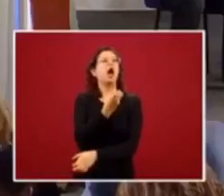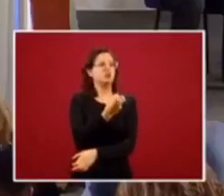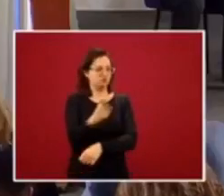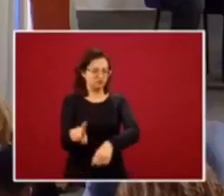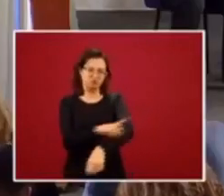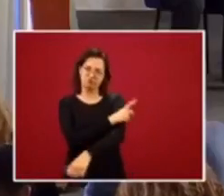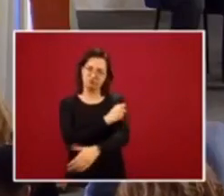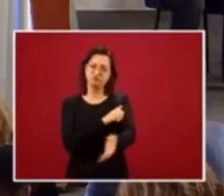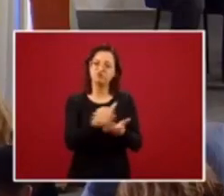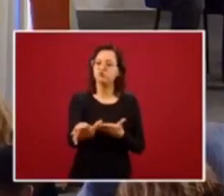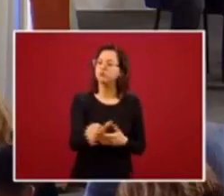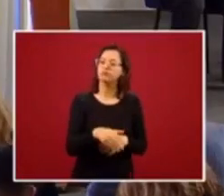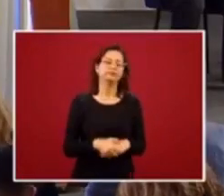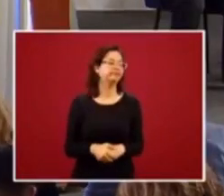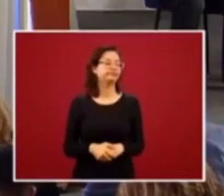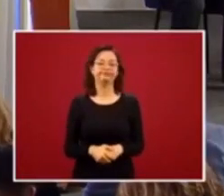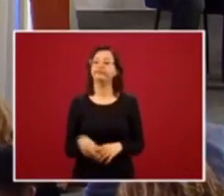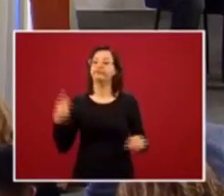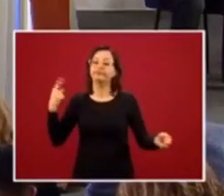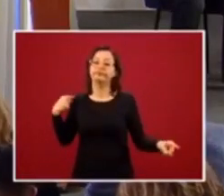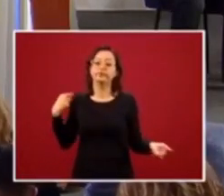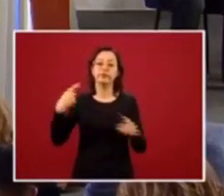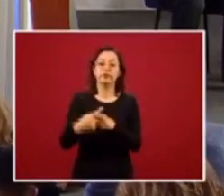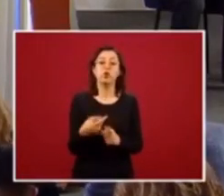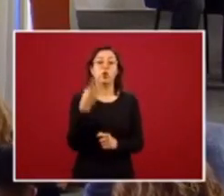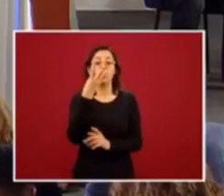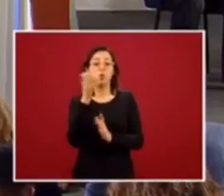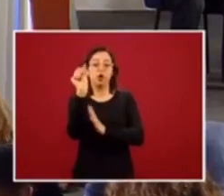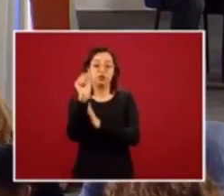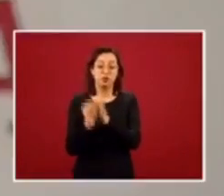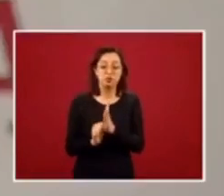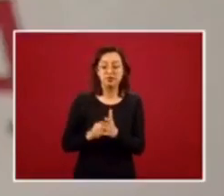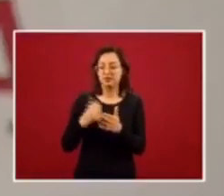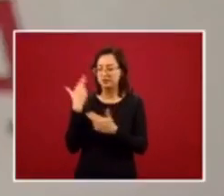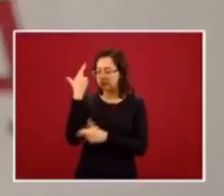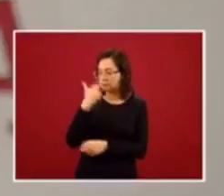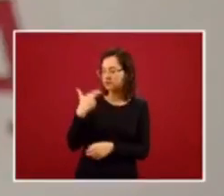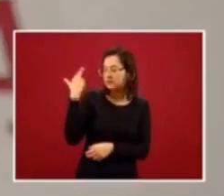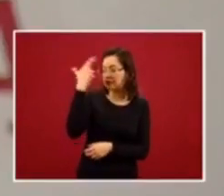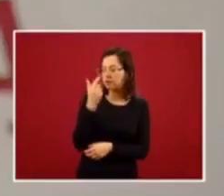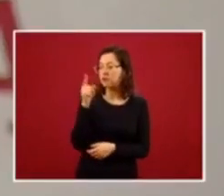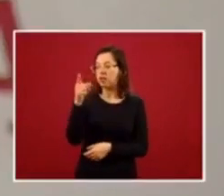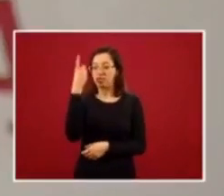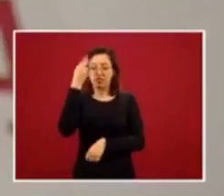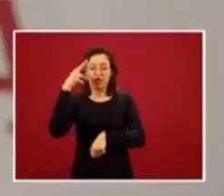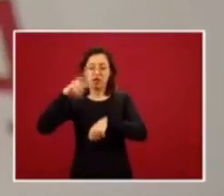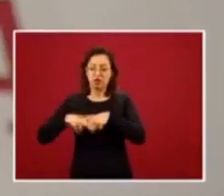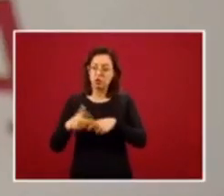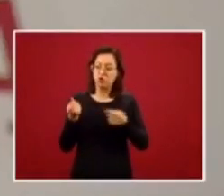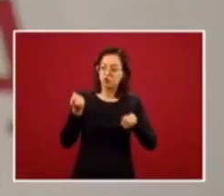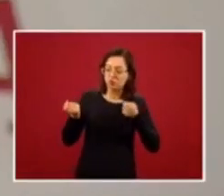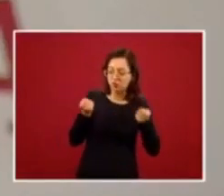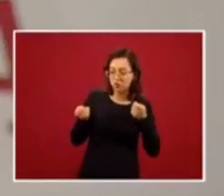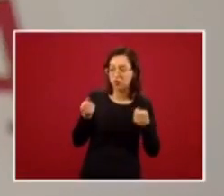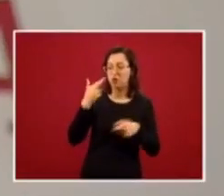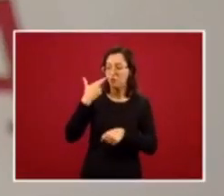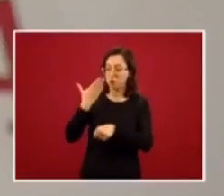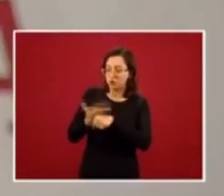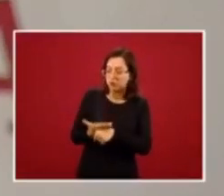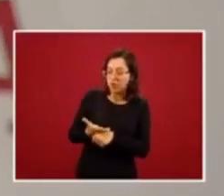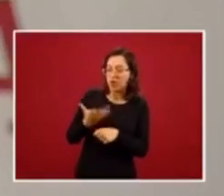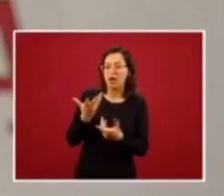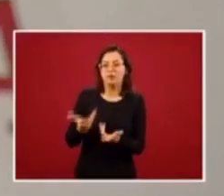meses y es el desempeño de la gerencia del hospital la capacidad técnica en